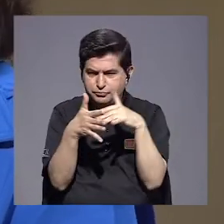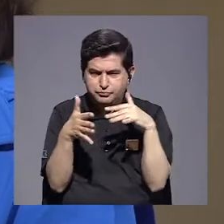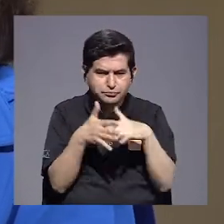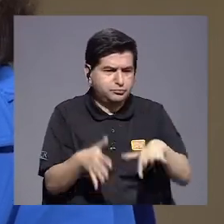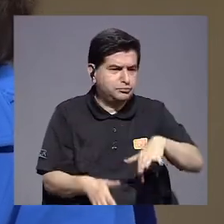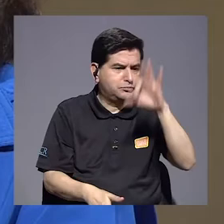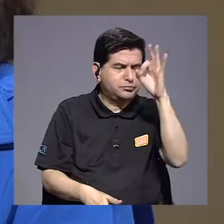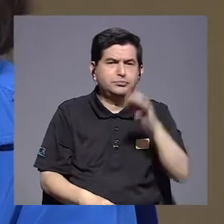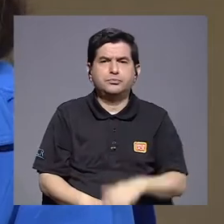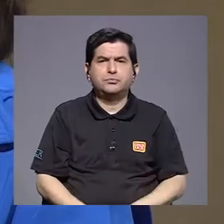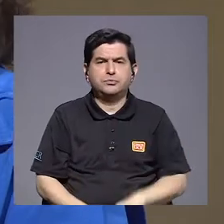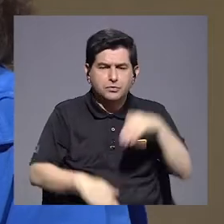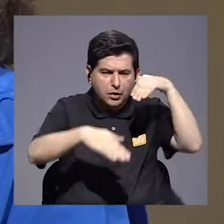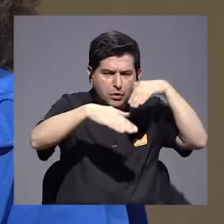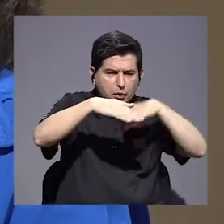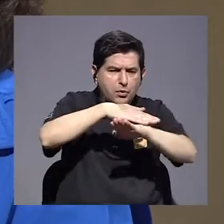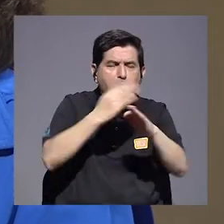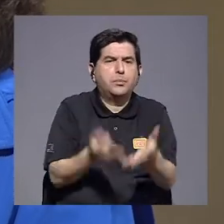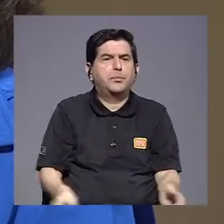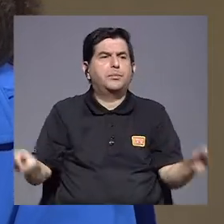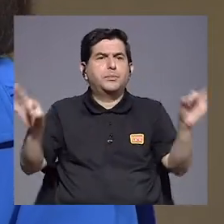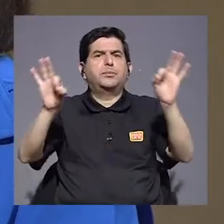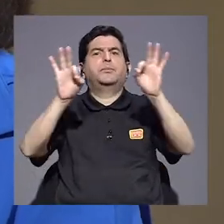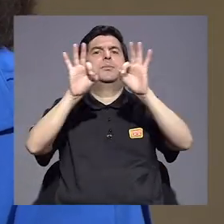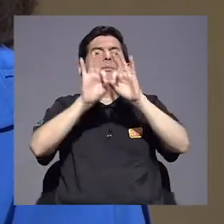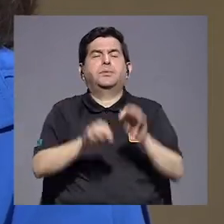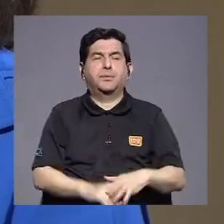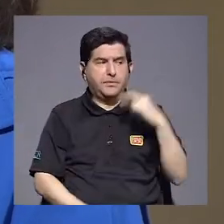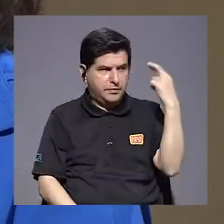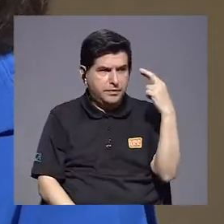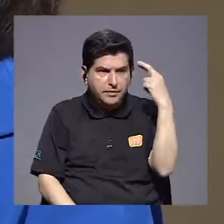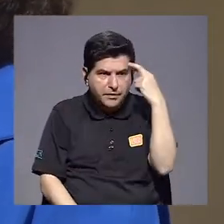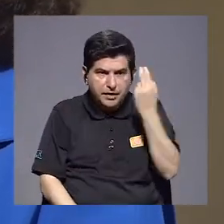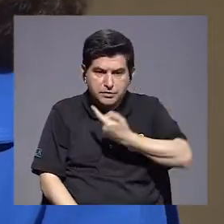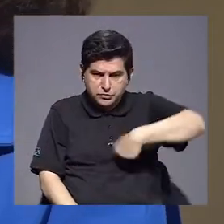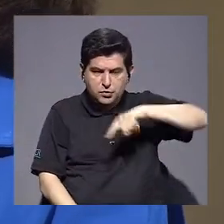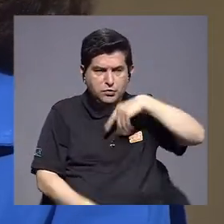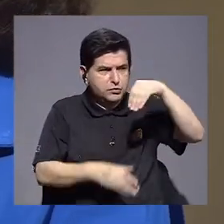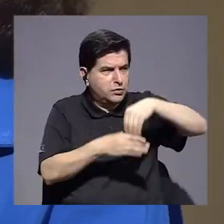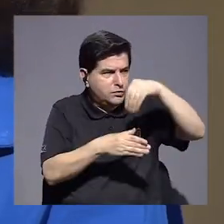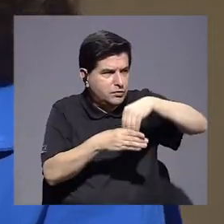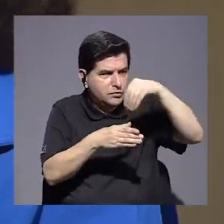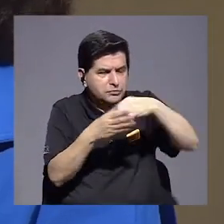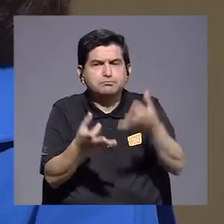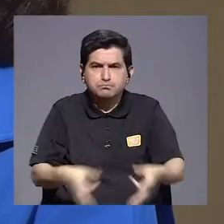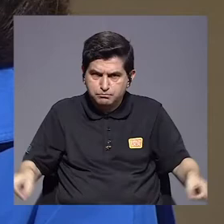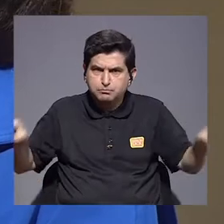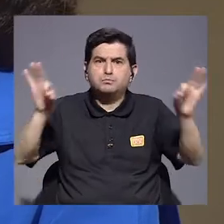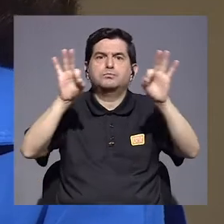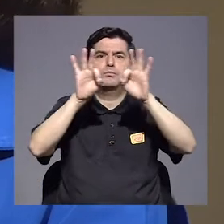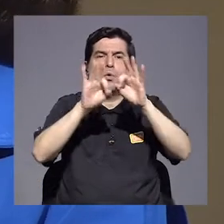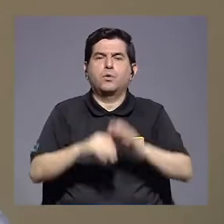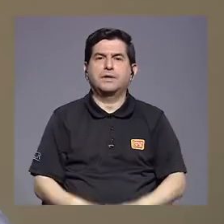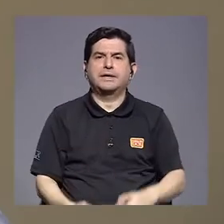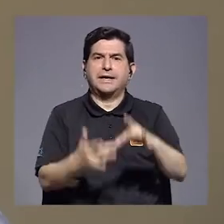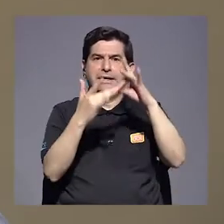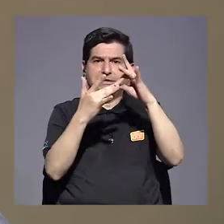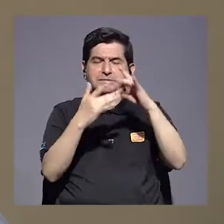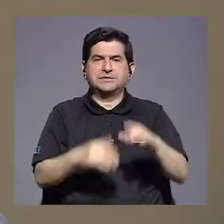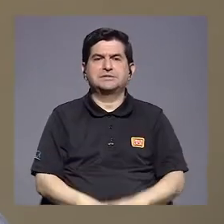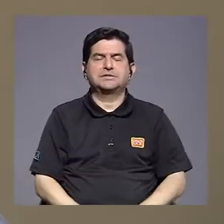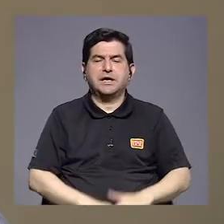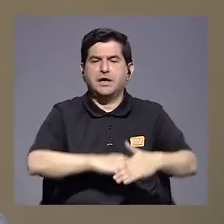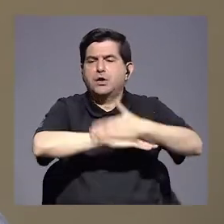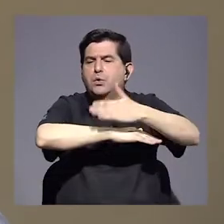hemos encontrado acuíferos sumamente importantes. Por lo tanto, hemos hecho inversiones importantes, sobre todo en las